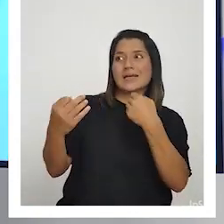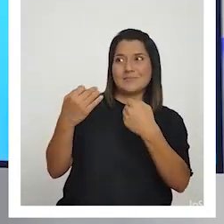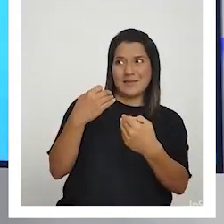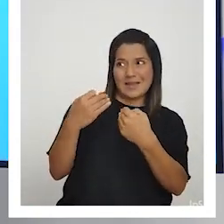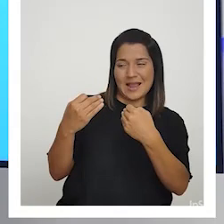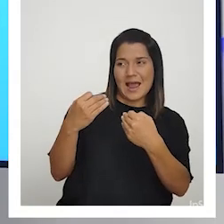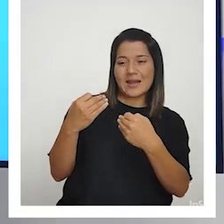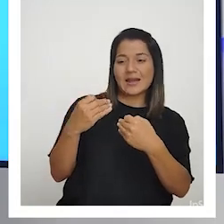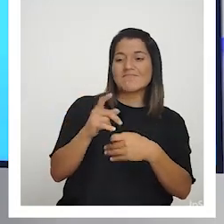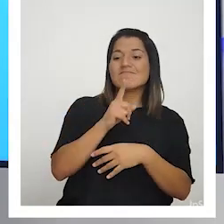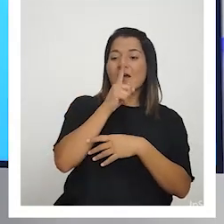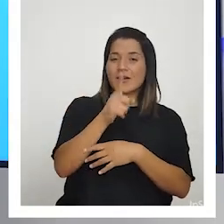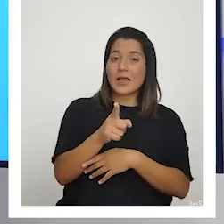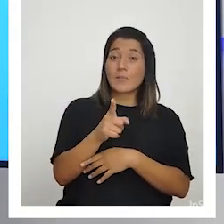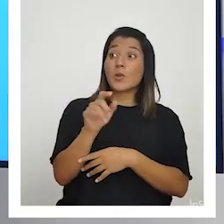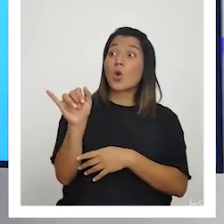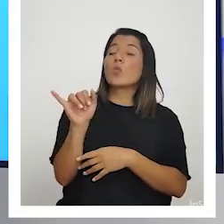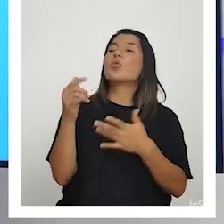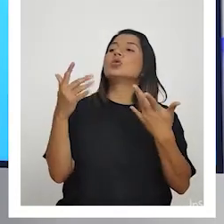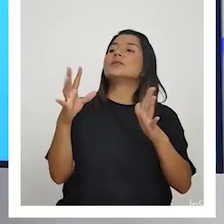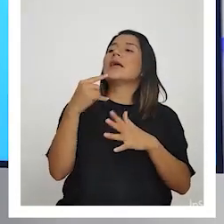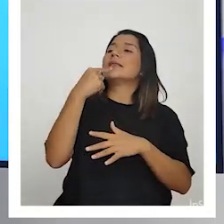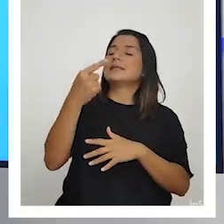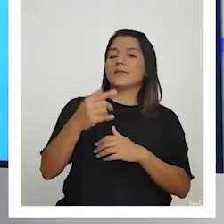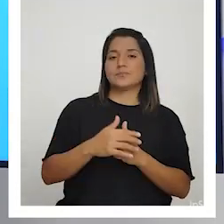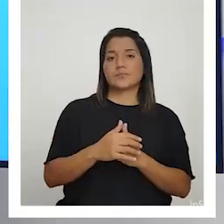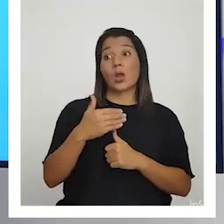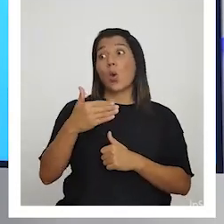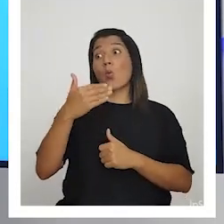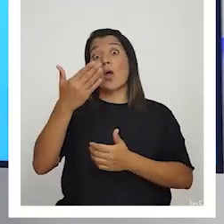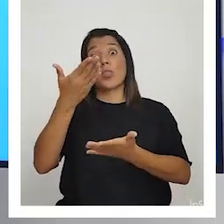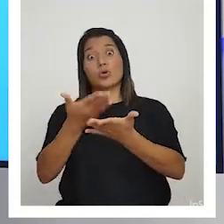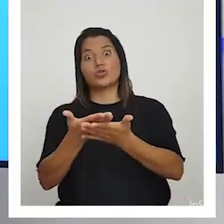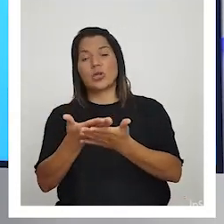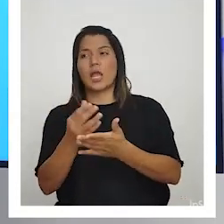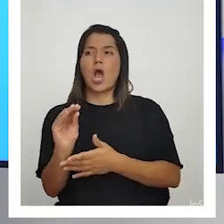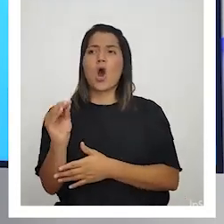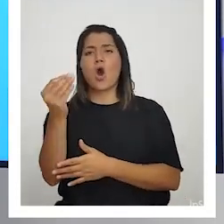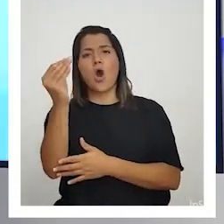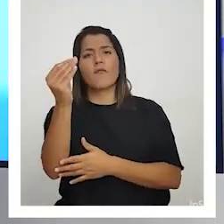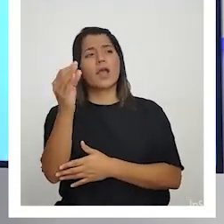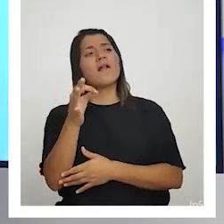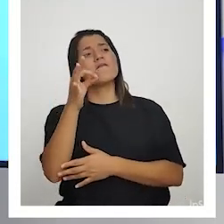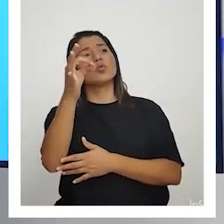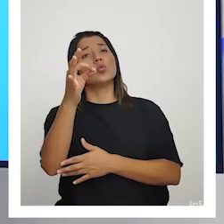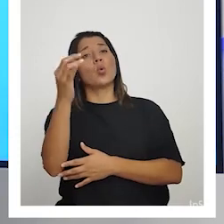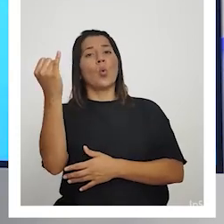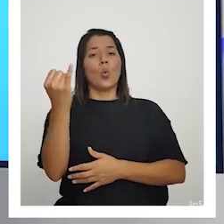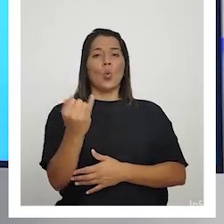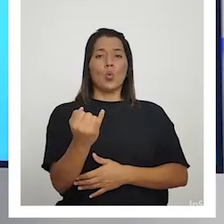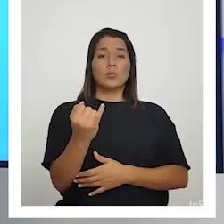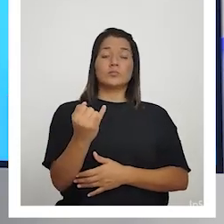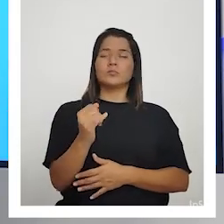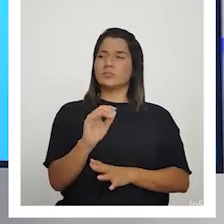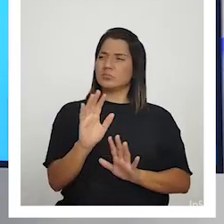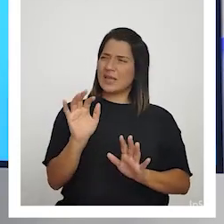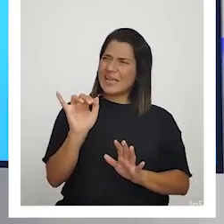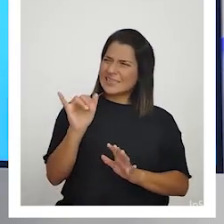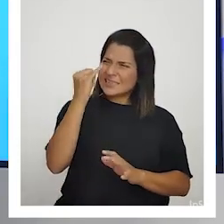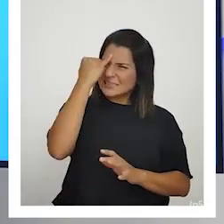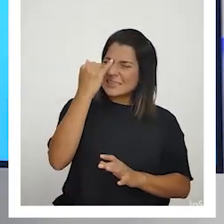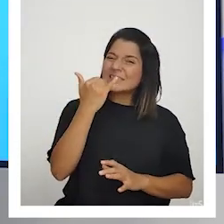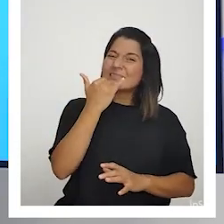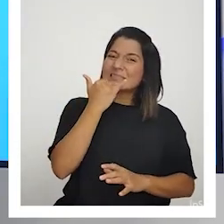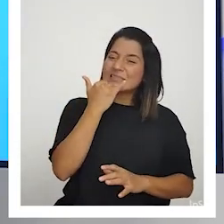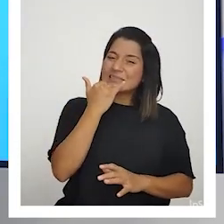ya le decía a uno, que cuando llega la adolescencia se estira y ya no va a ser más gordito. Hay muchos de esos mitos que se perpetúan